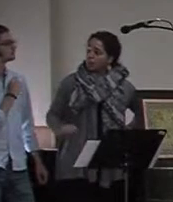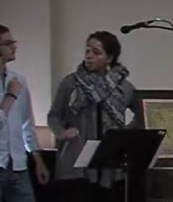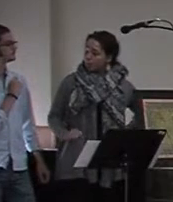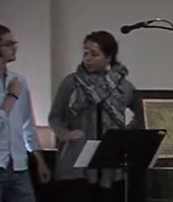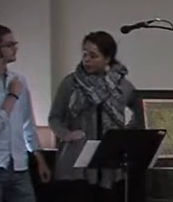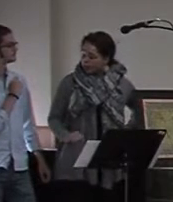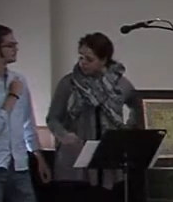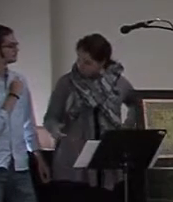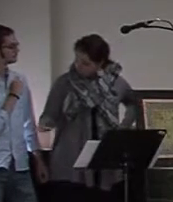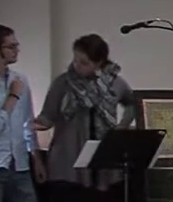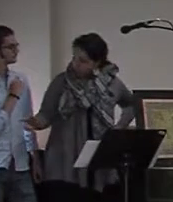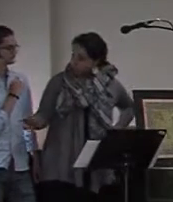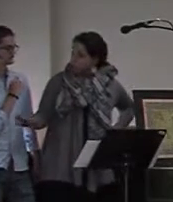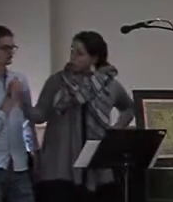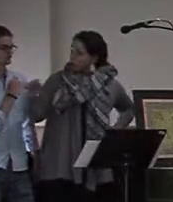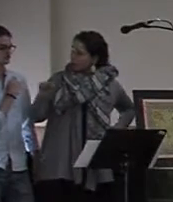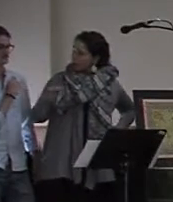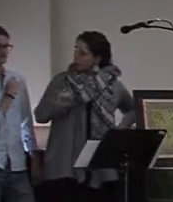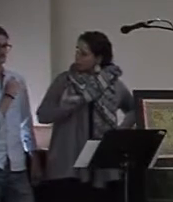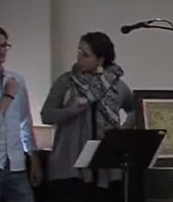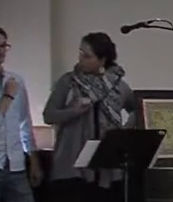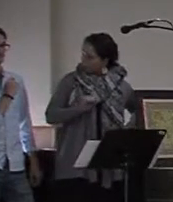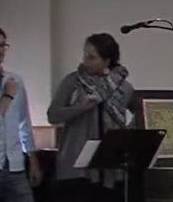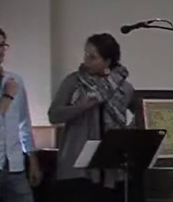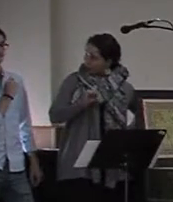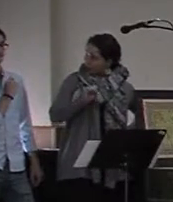también confieso mi triunfo, porque no